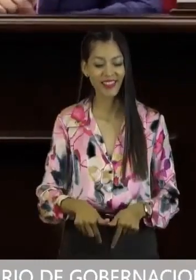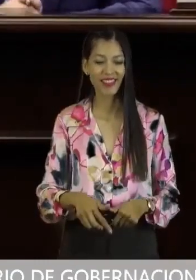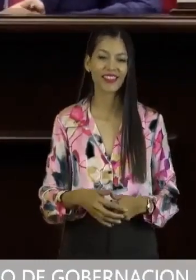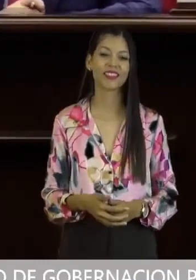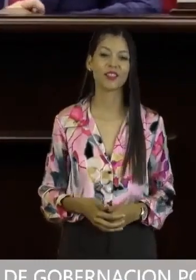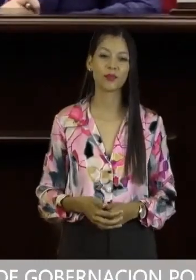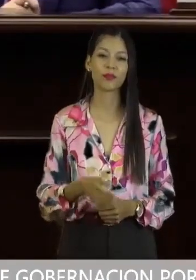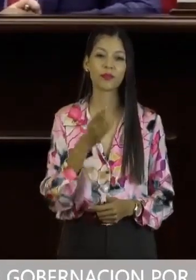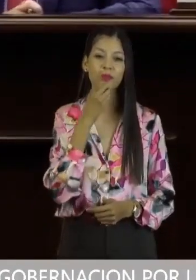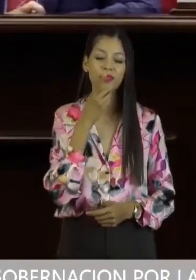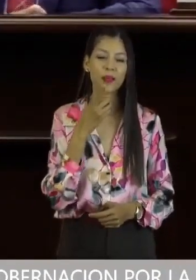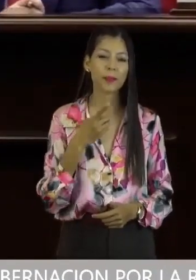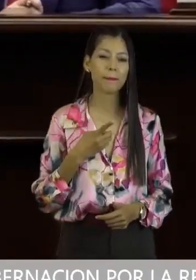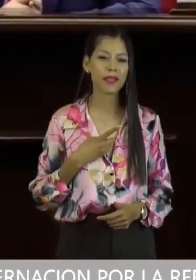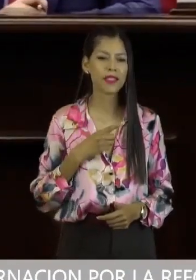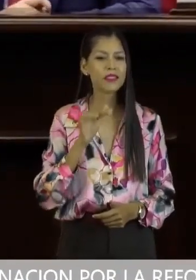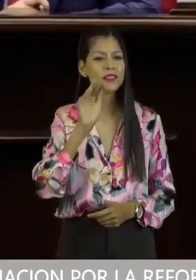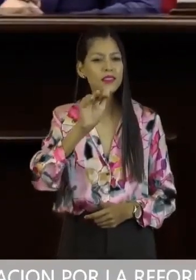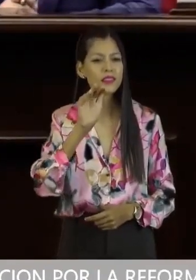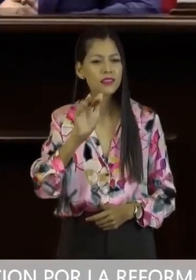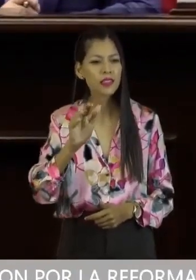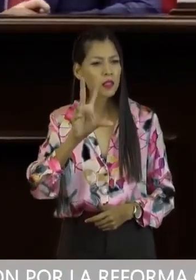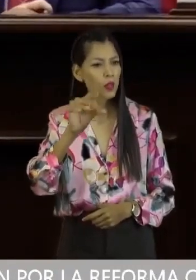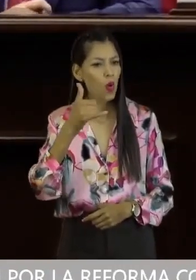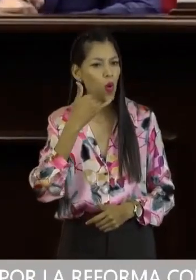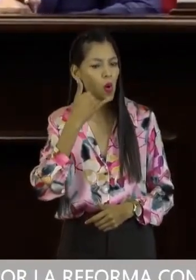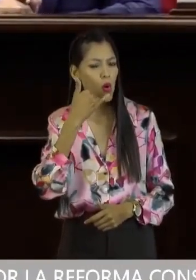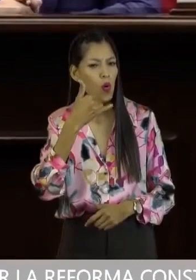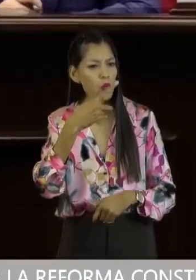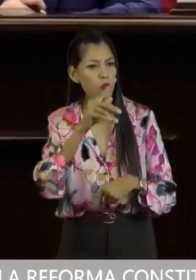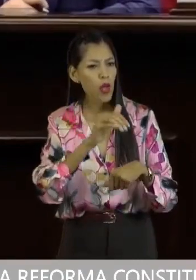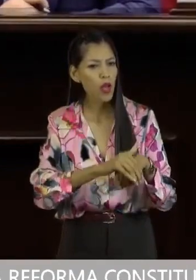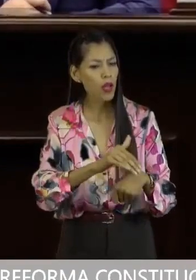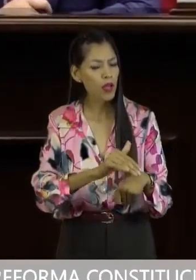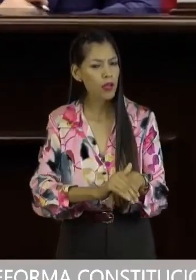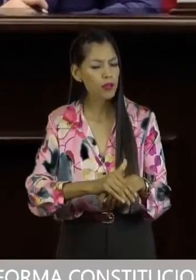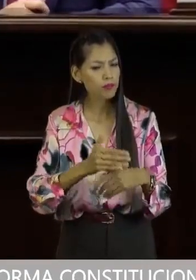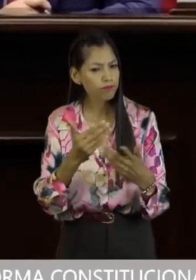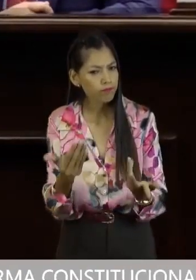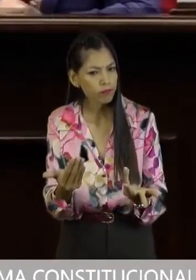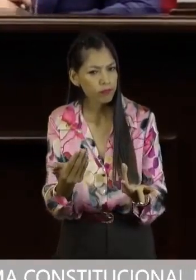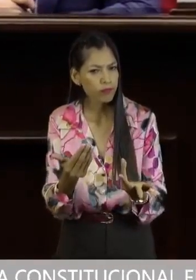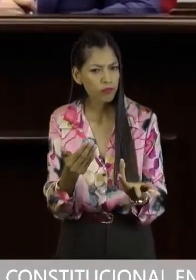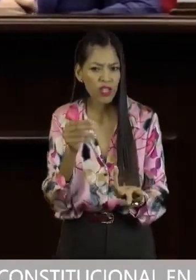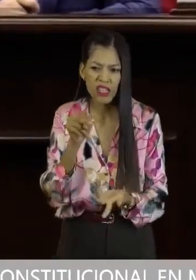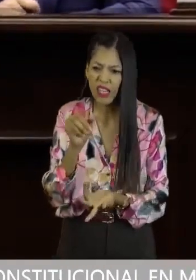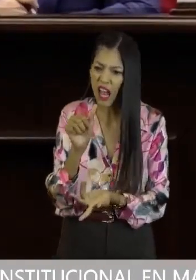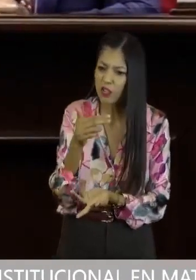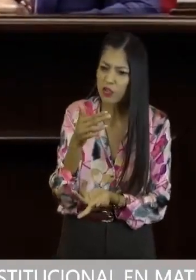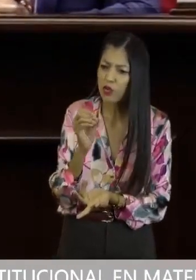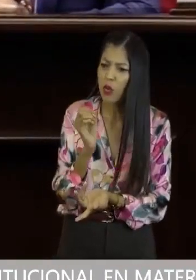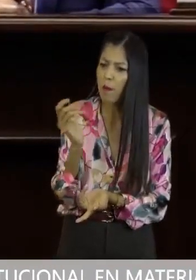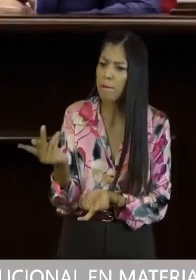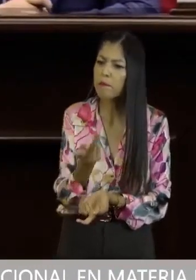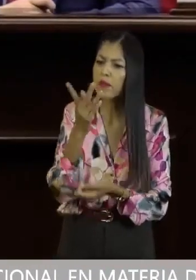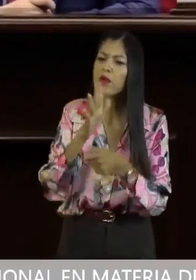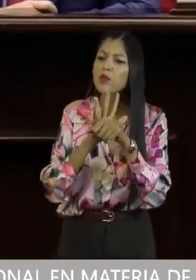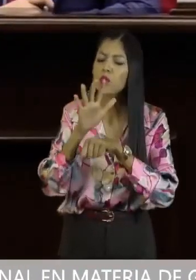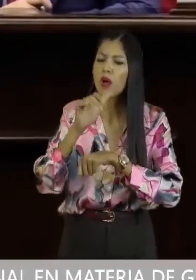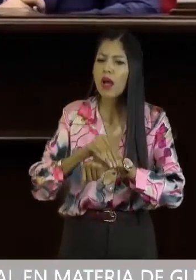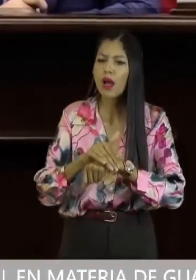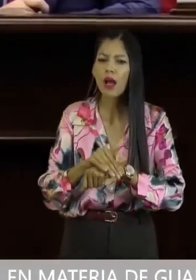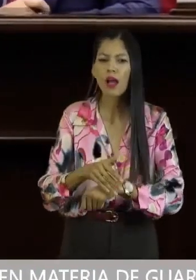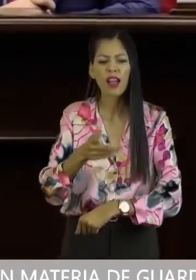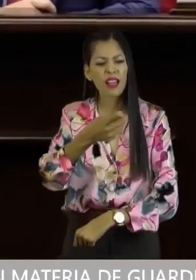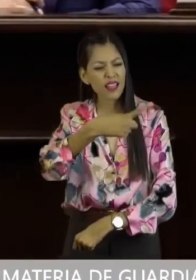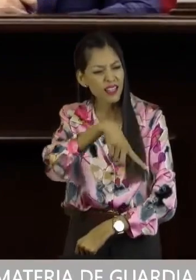que me dice literalmente: oye, ¿no te han hablado tus amigos? Le digo: ay, Nacho, ¿qué amigos? Pues esos,